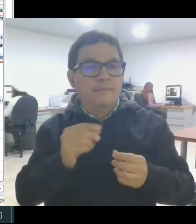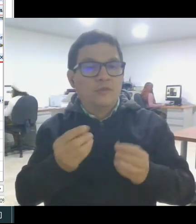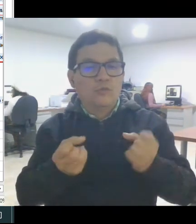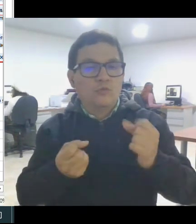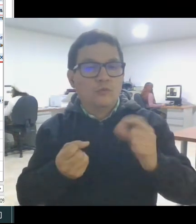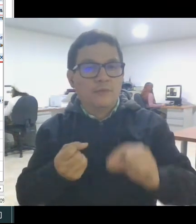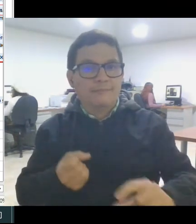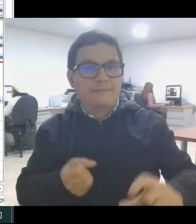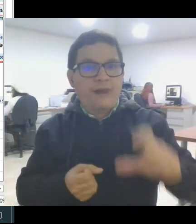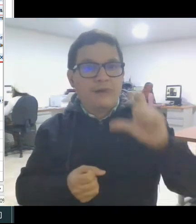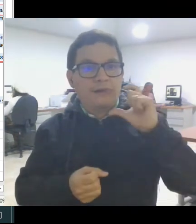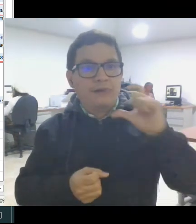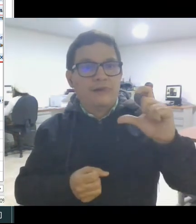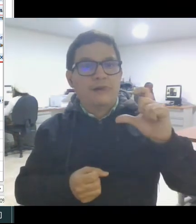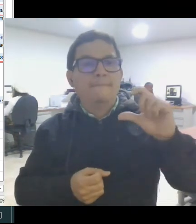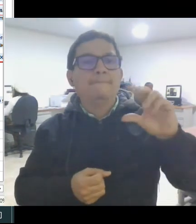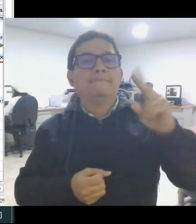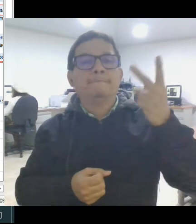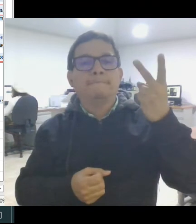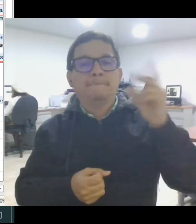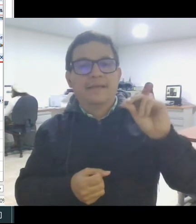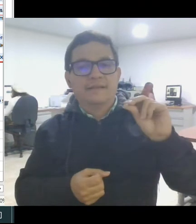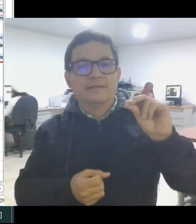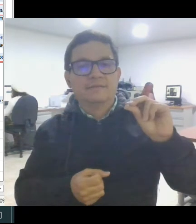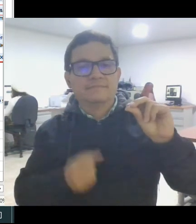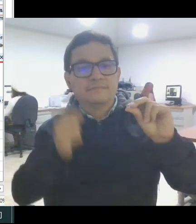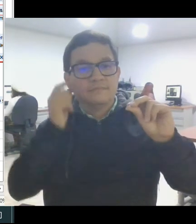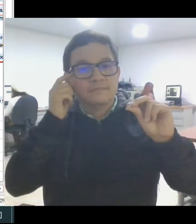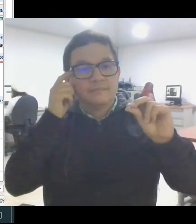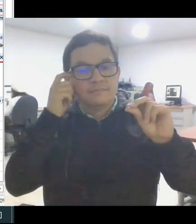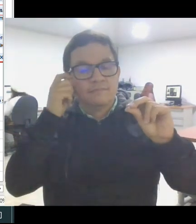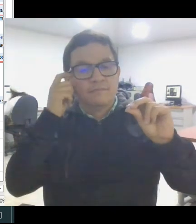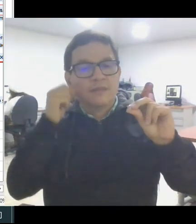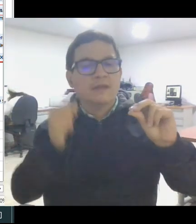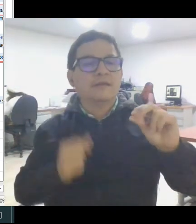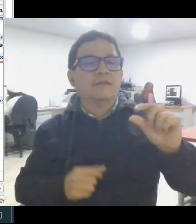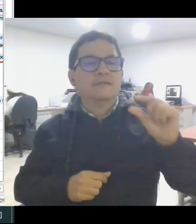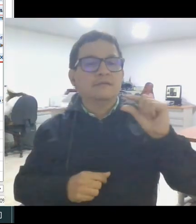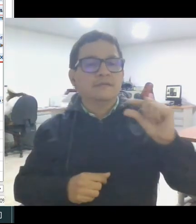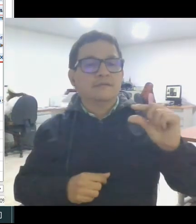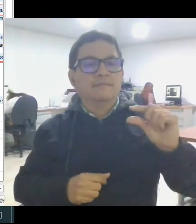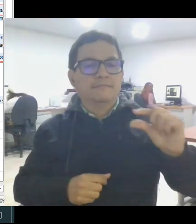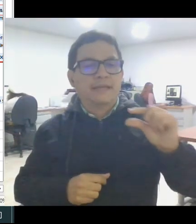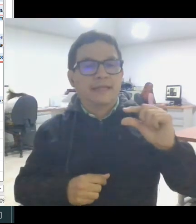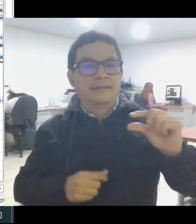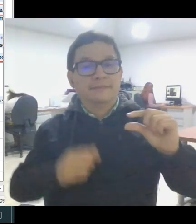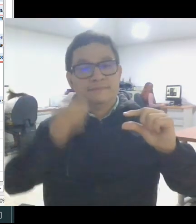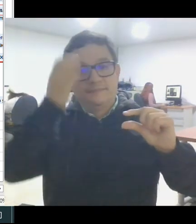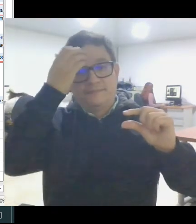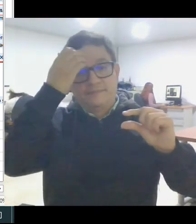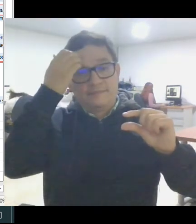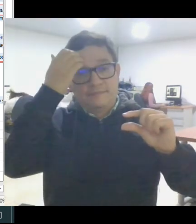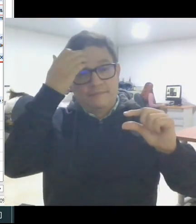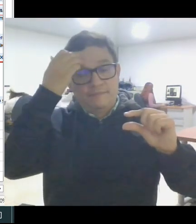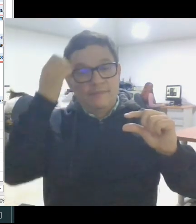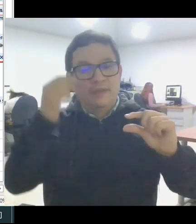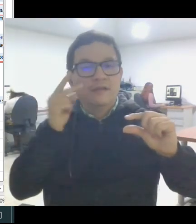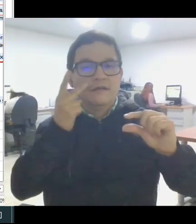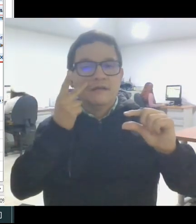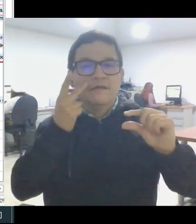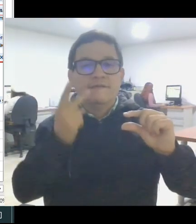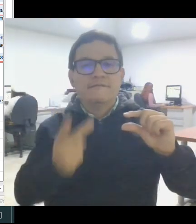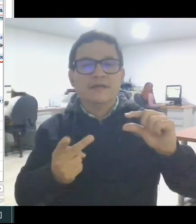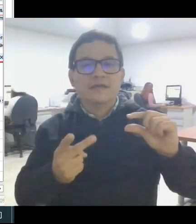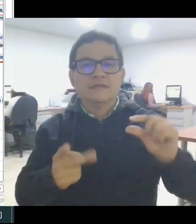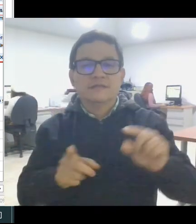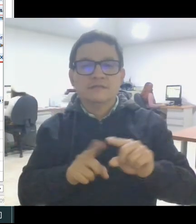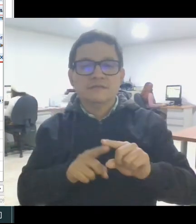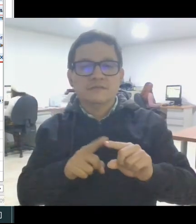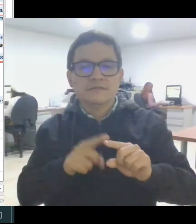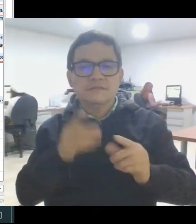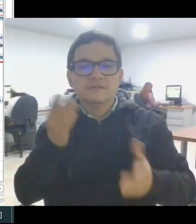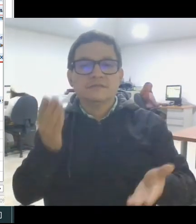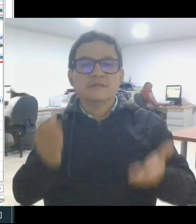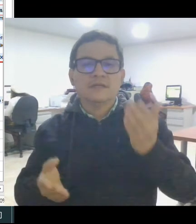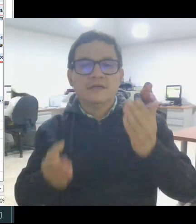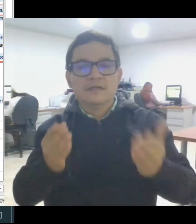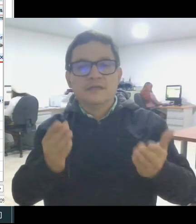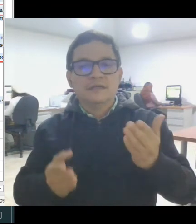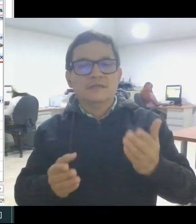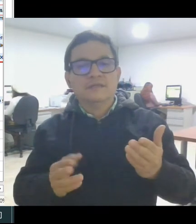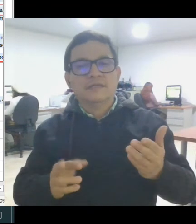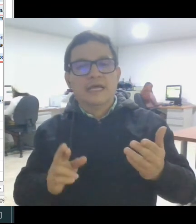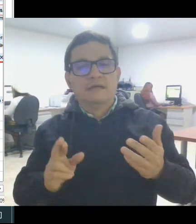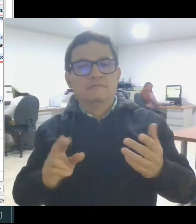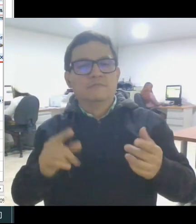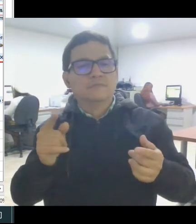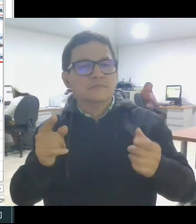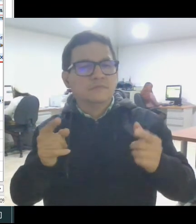decir, 20. Entonces, ubico el 20, ¿cierto? Y después miro, hago la división y